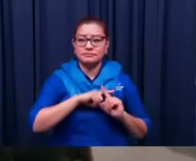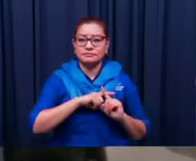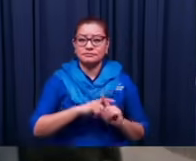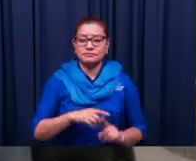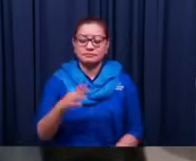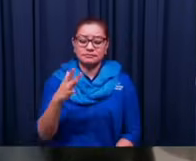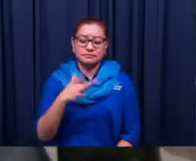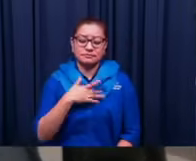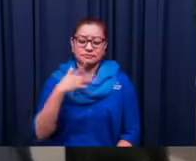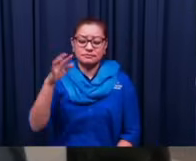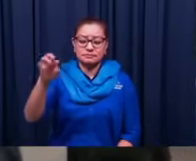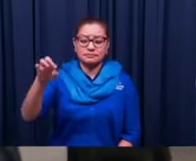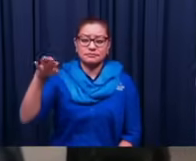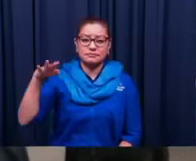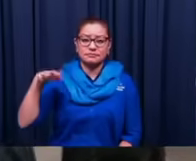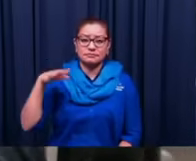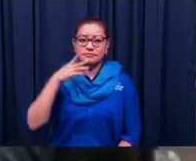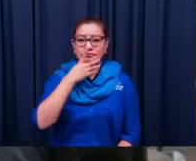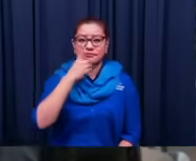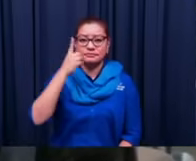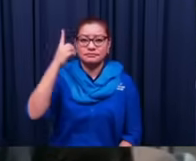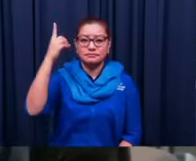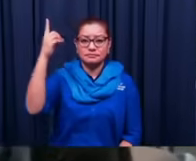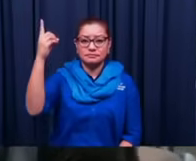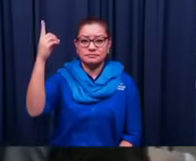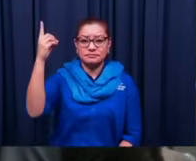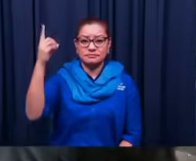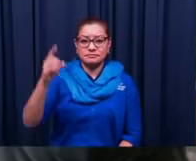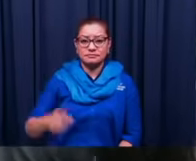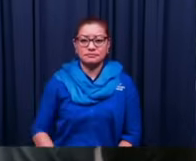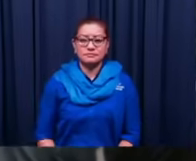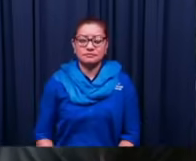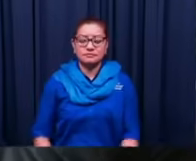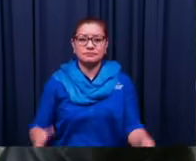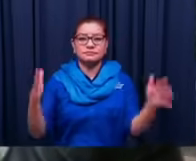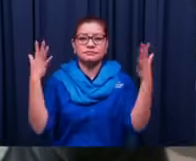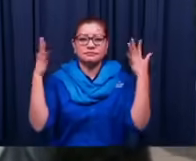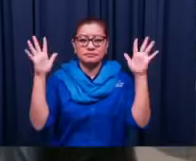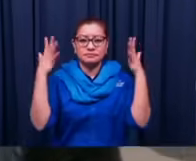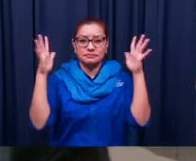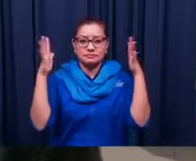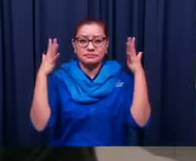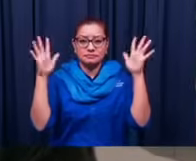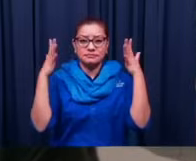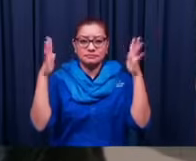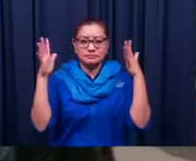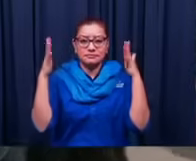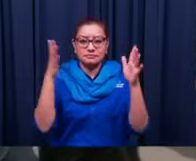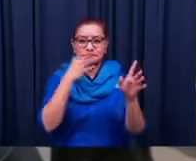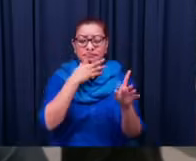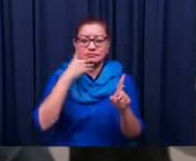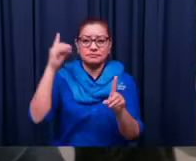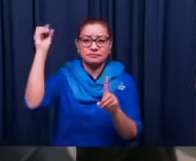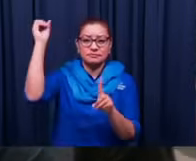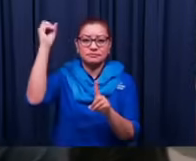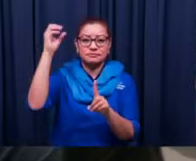quiere sentir la paz de Dios que sobrepasa todo entendimiento. Dios te bendiga, por acá viene un